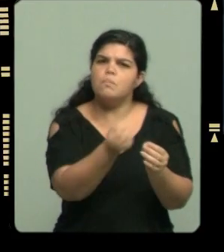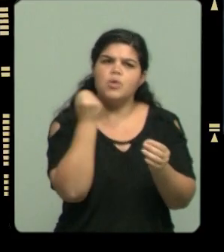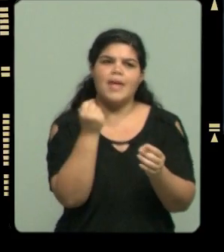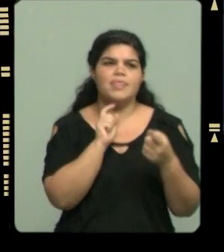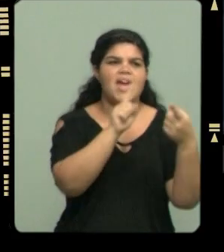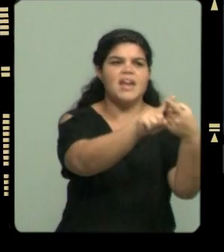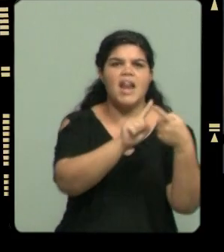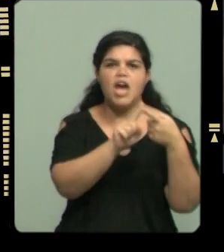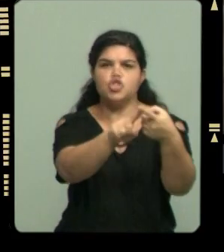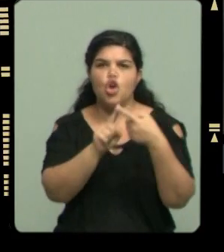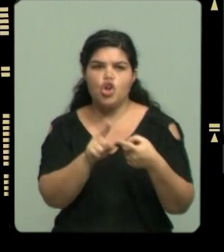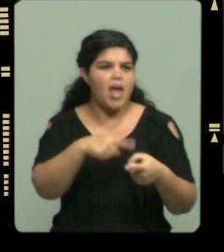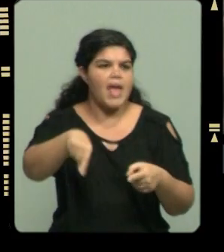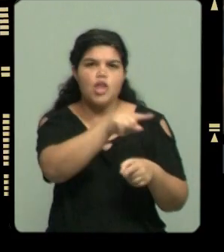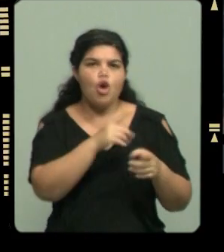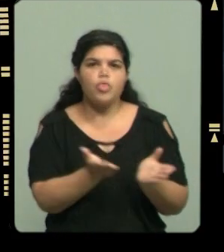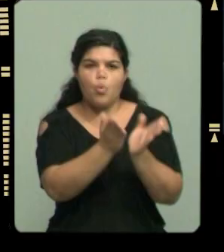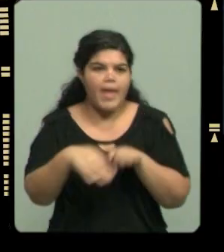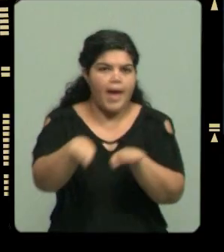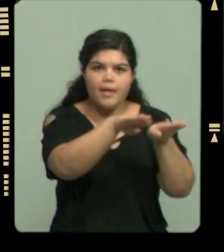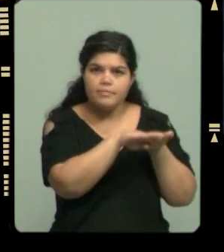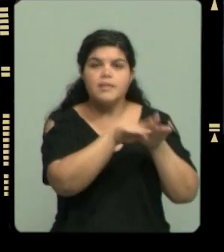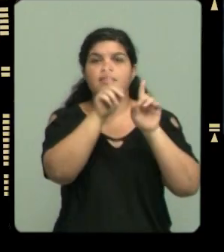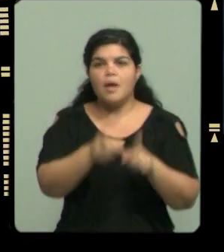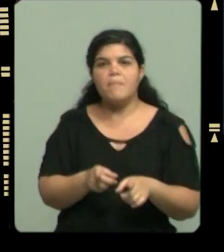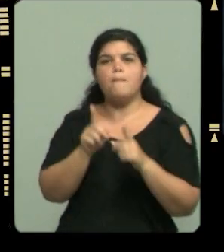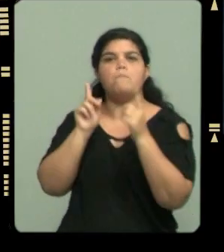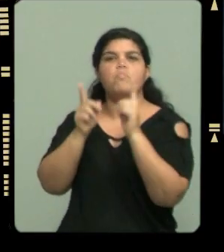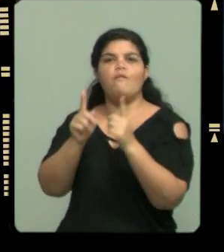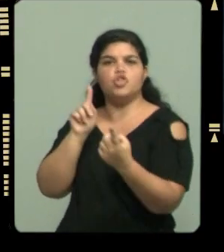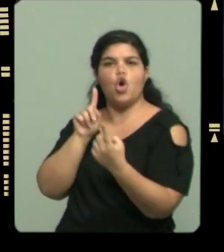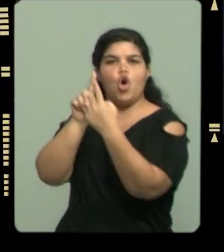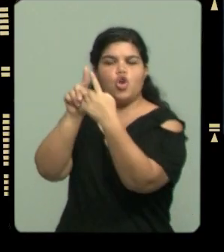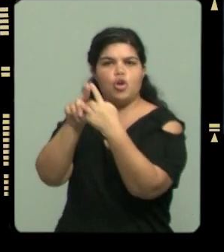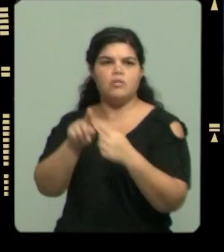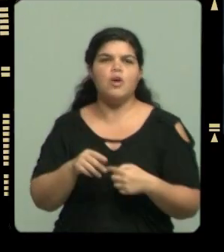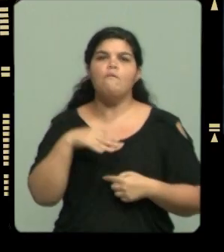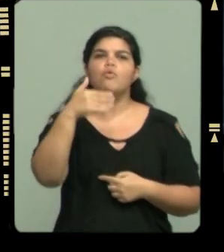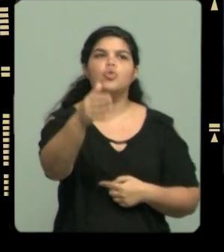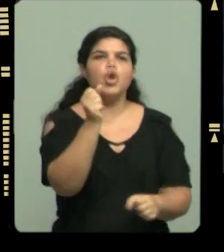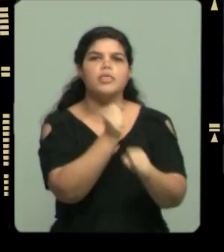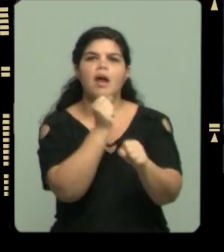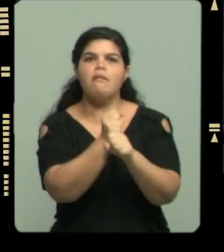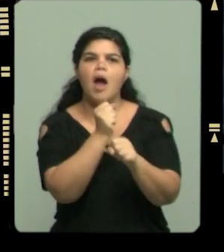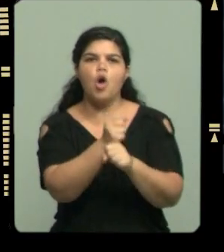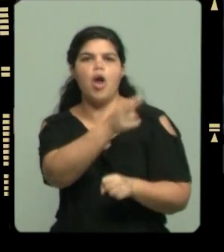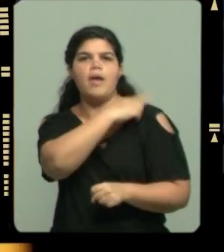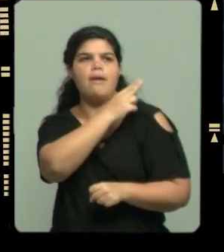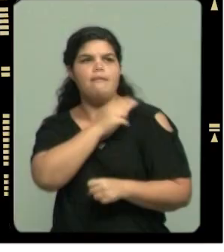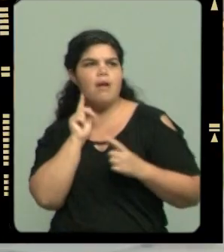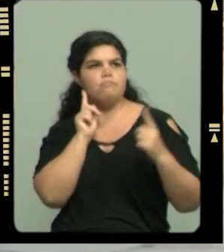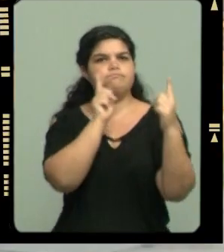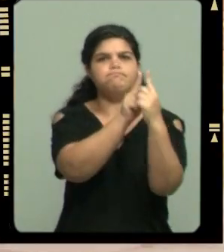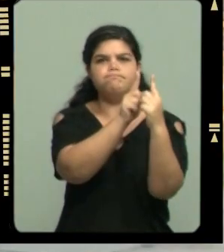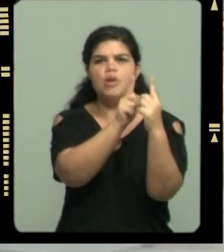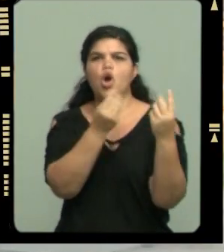aprender a relacionarse. Entre ellos, con los profesores, el día de mañana con sus equipos de trabajo, con sus autoridades. Entonces, en ese